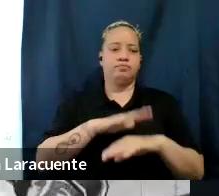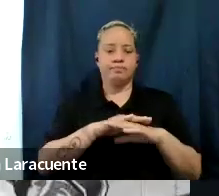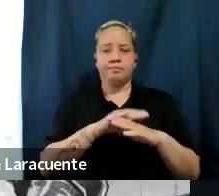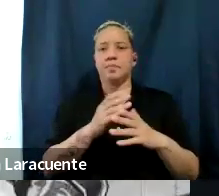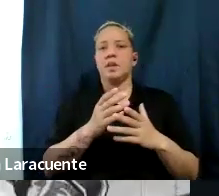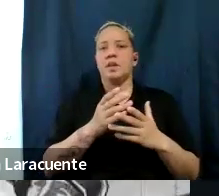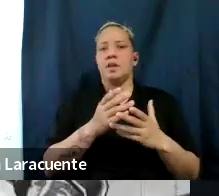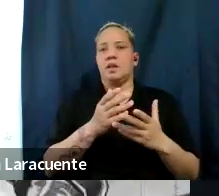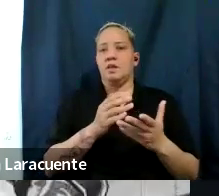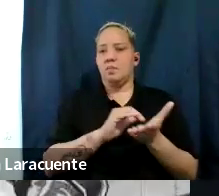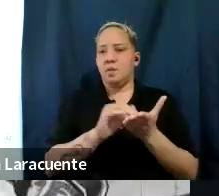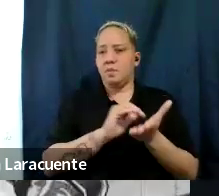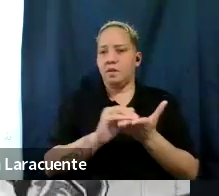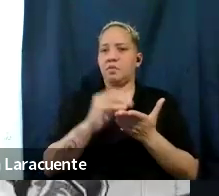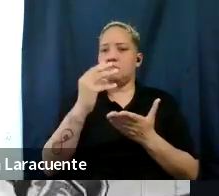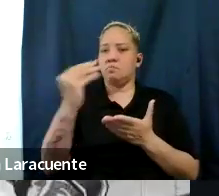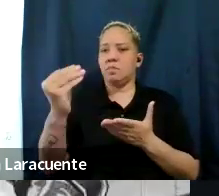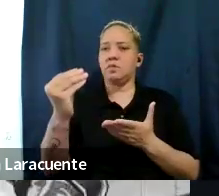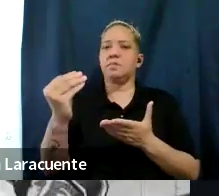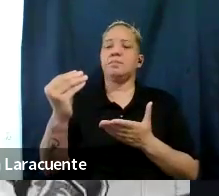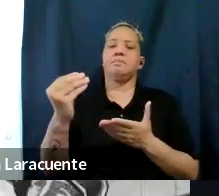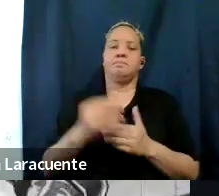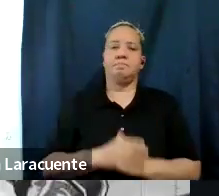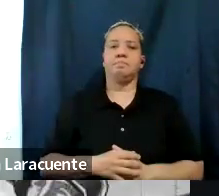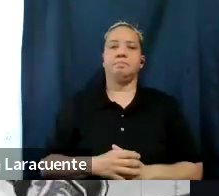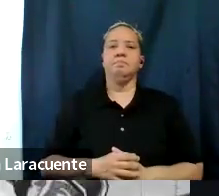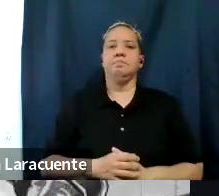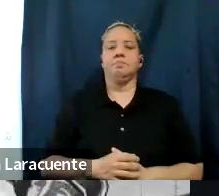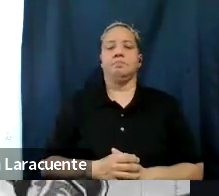de España al extranjero. Eh,